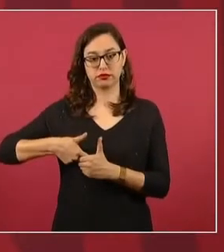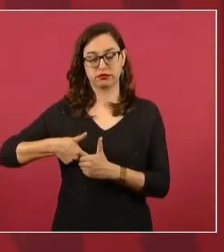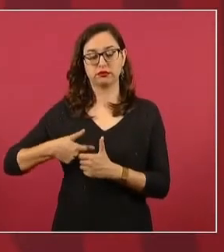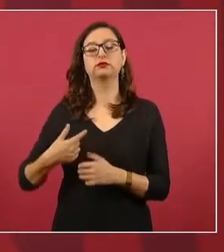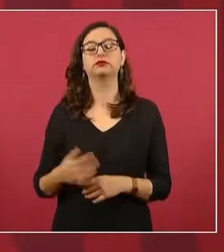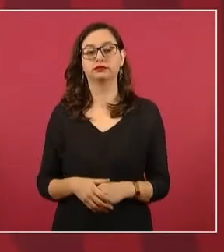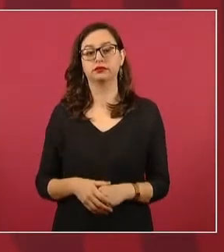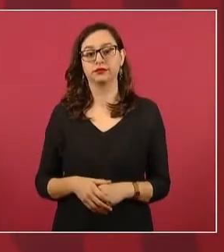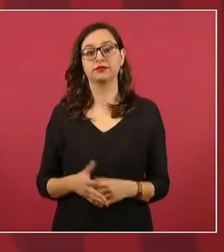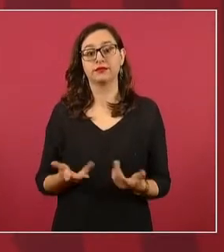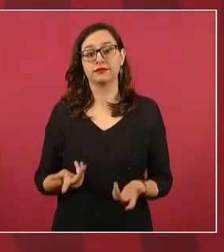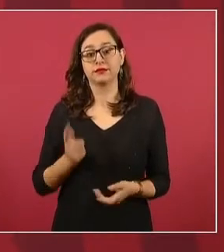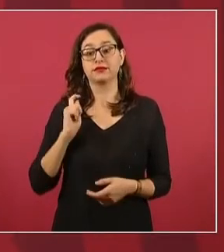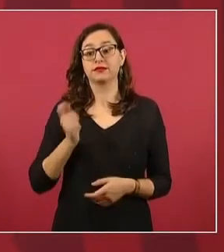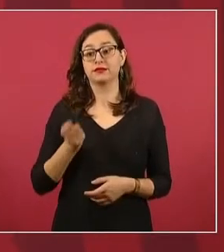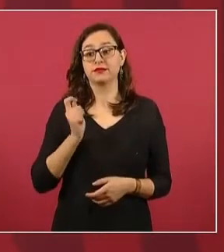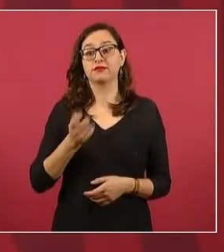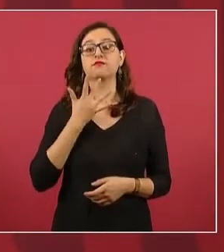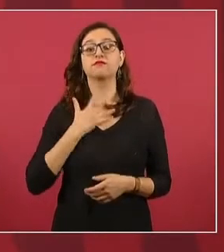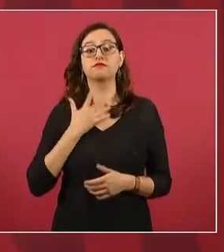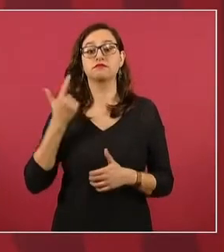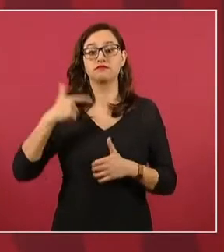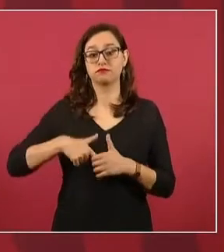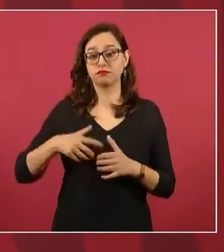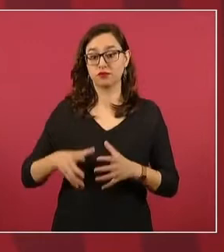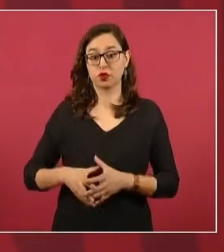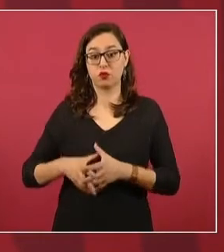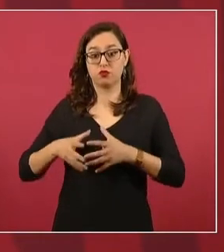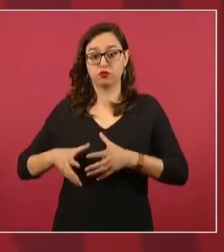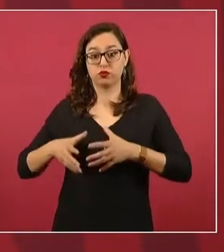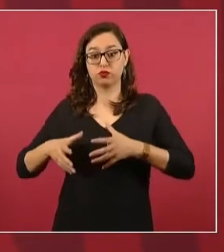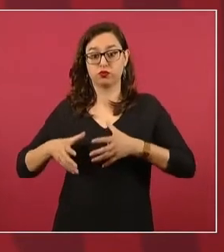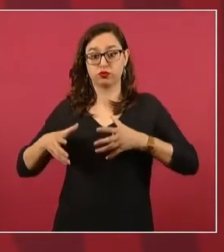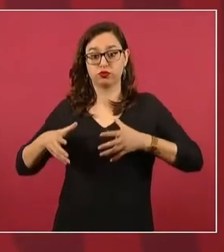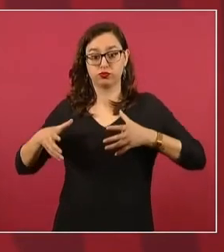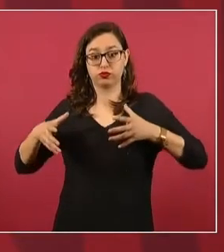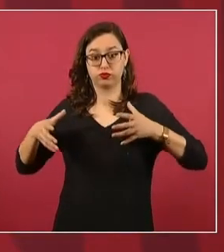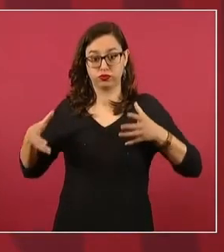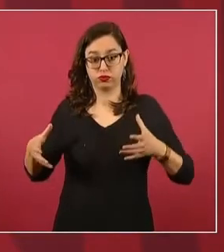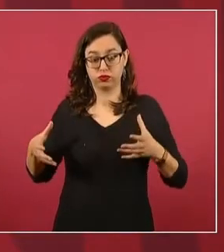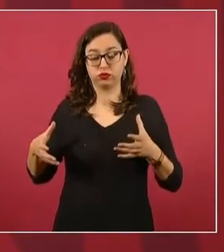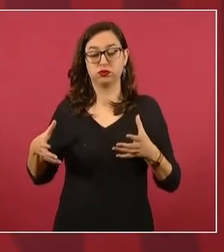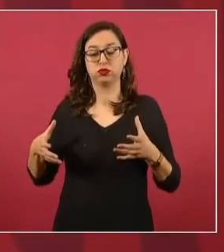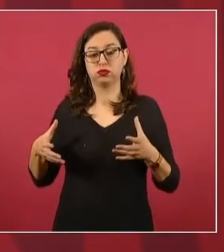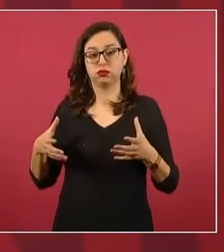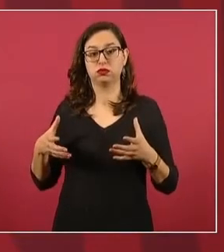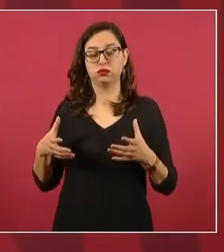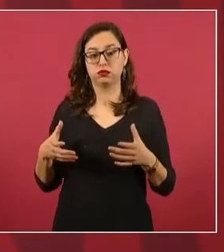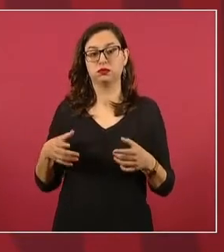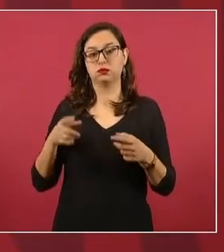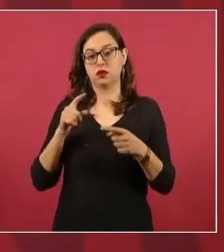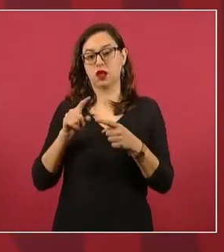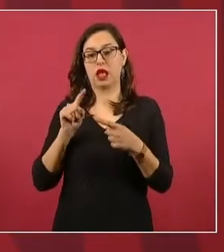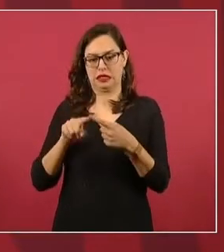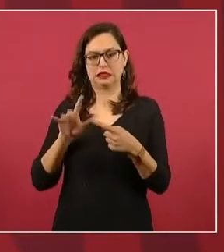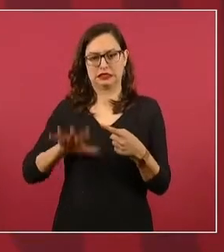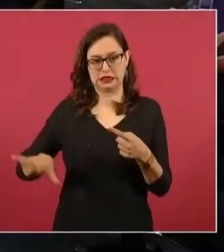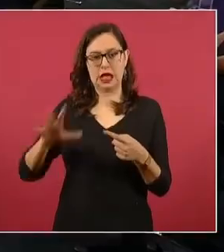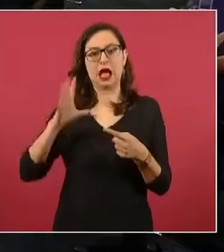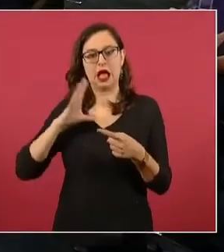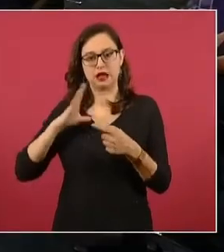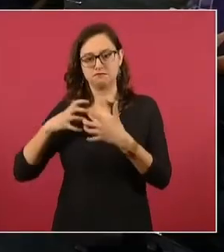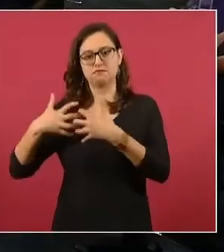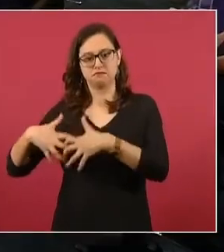más producción de gasolina de la refinería de Salina Cruz y